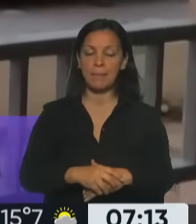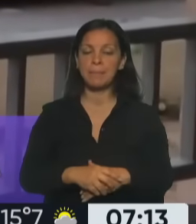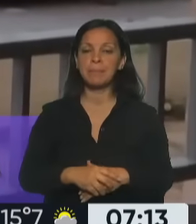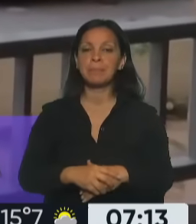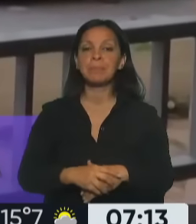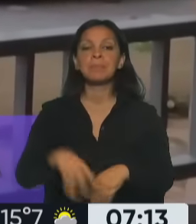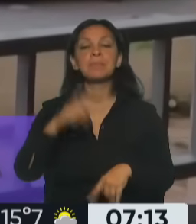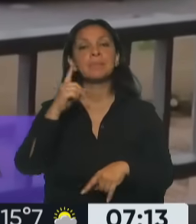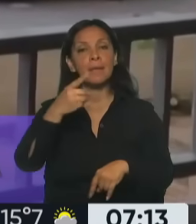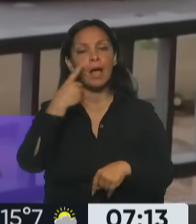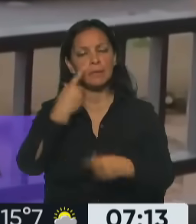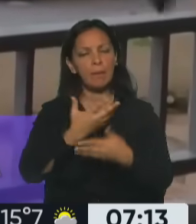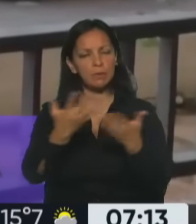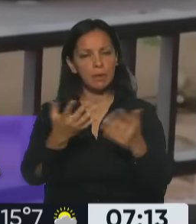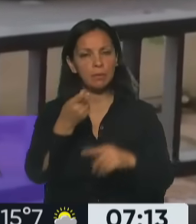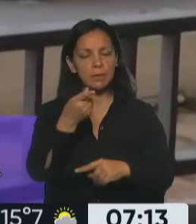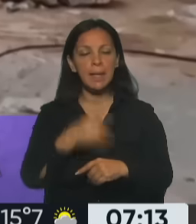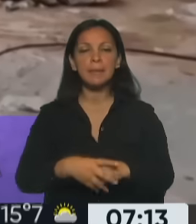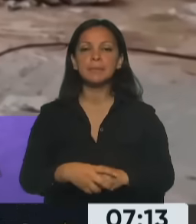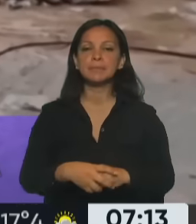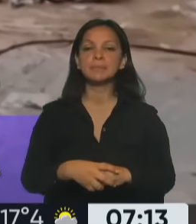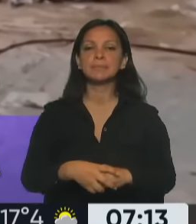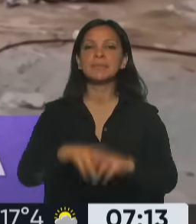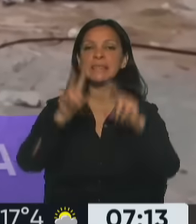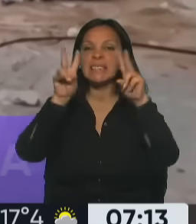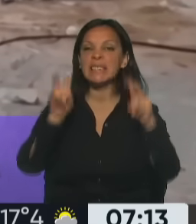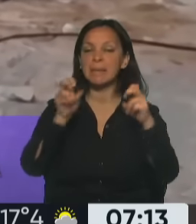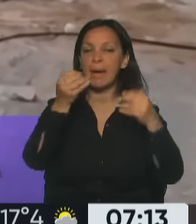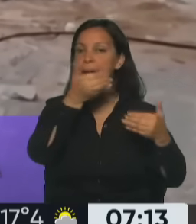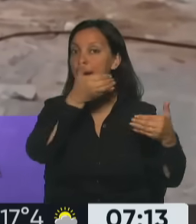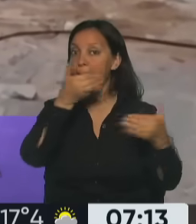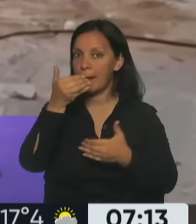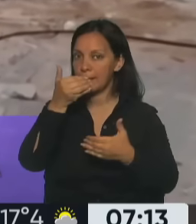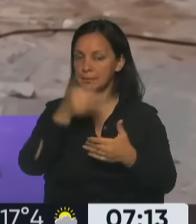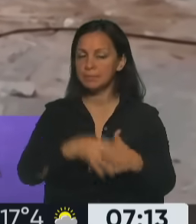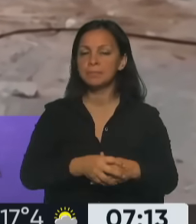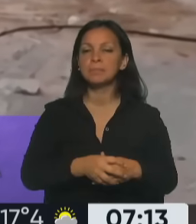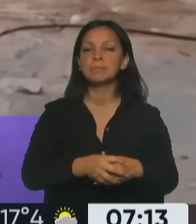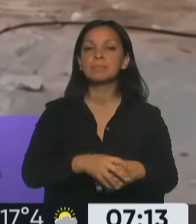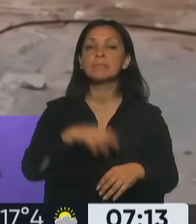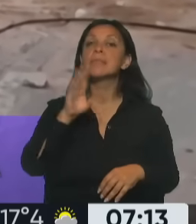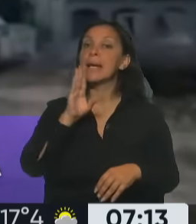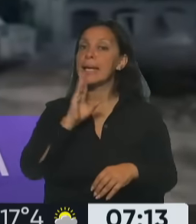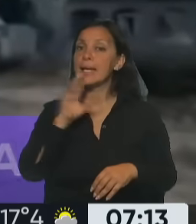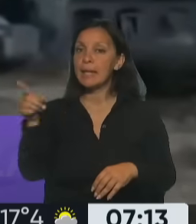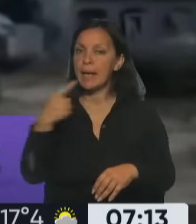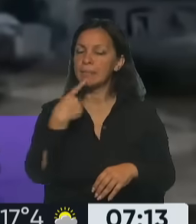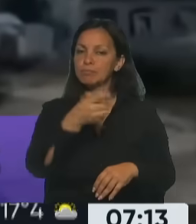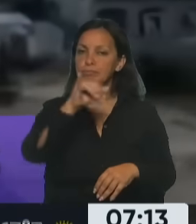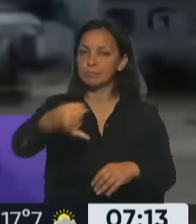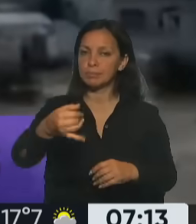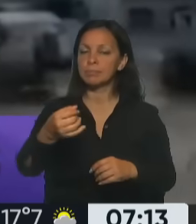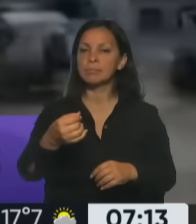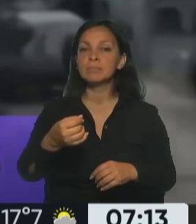te parece, vamos a pasar al tema rehenes. A ver. Lo que sucedió es que Israel confirmó que 15 de